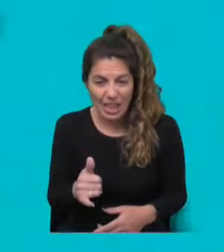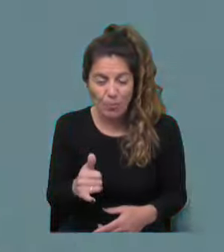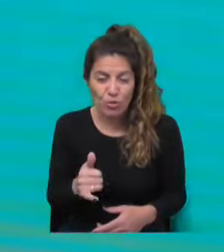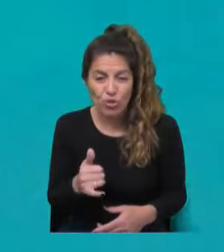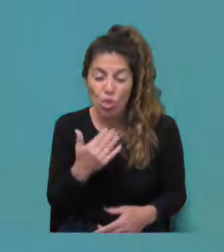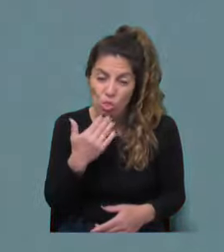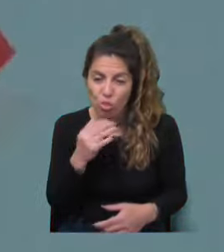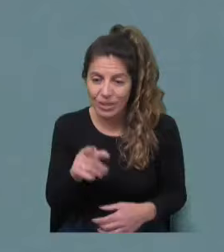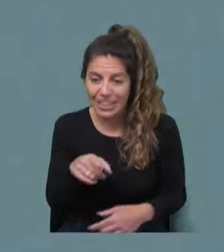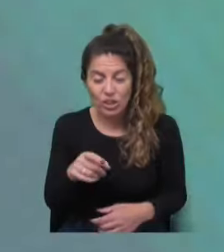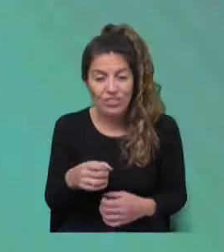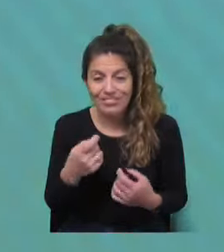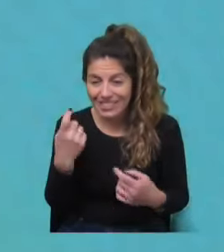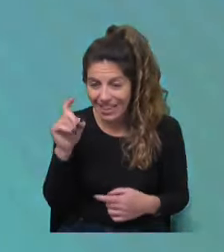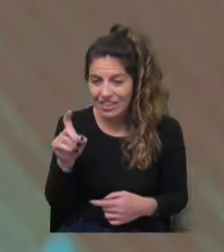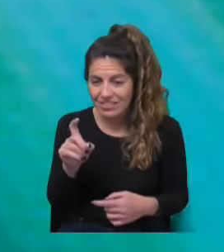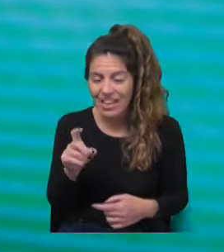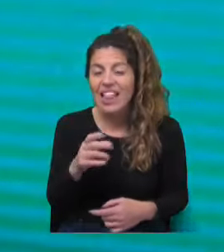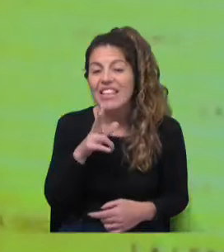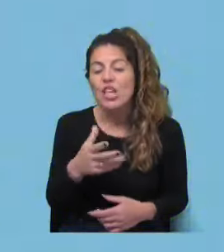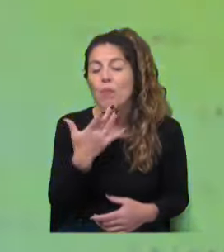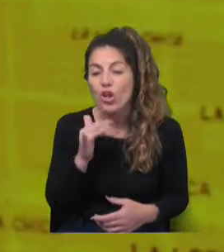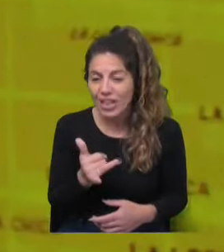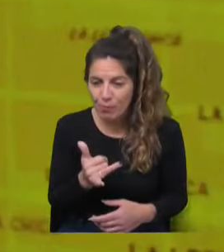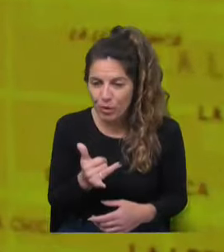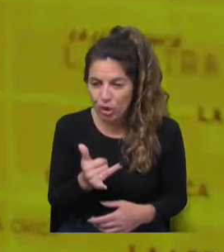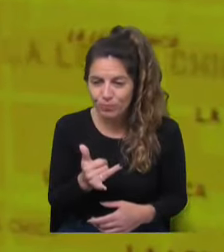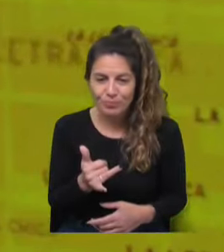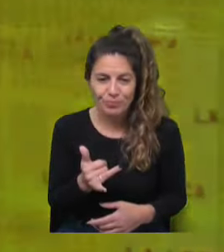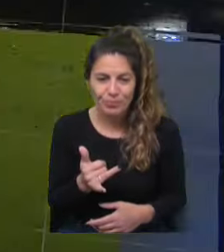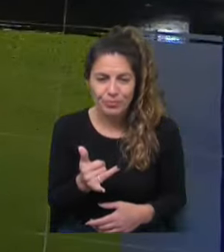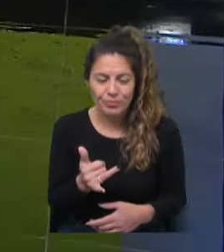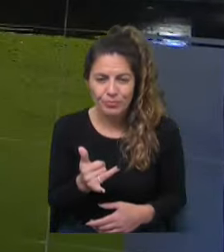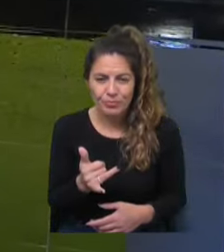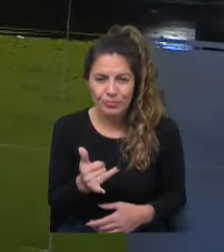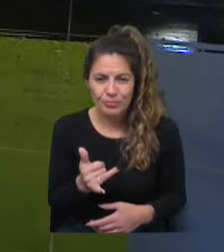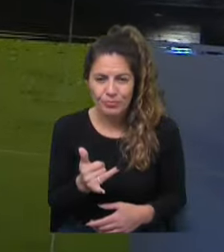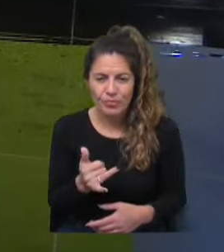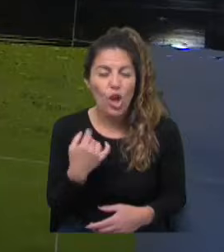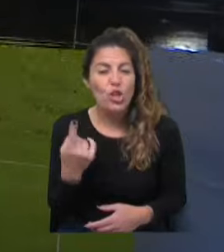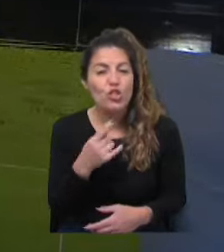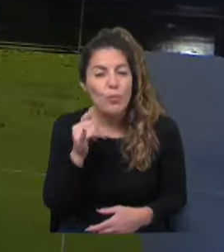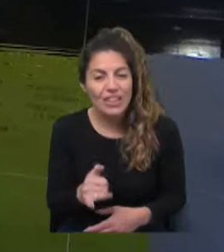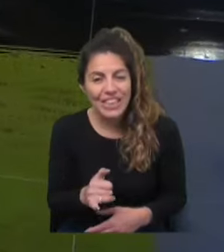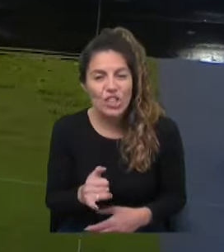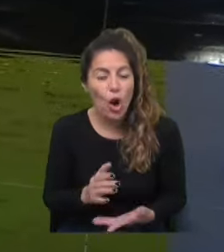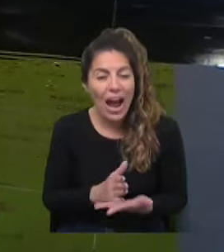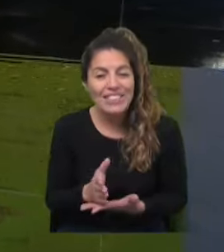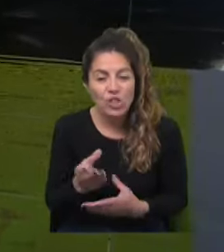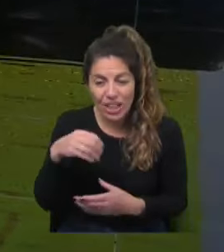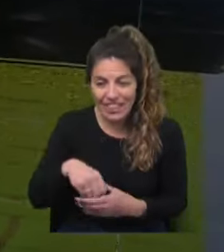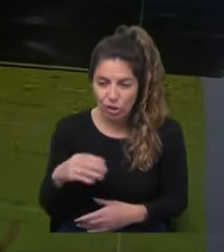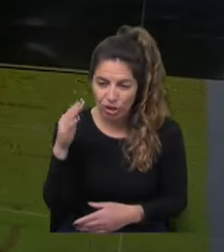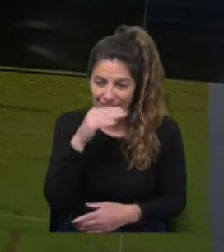certidumbre en estos conceptos, decir, por ejemplo, que nosotros hemos tenido como asesores dentro de la